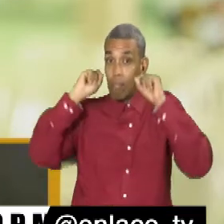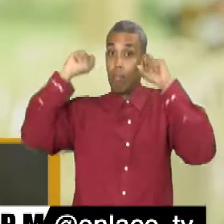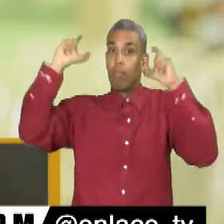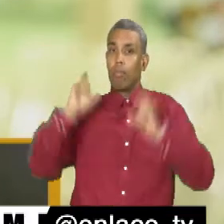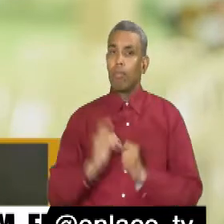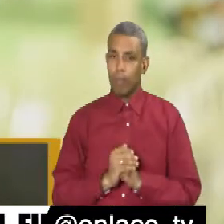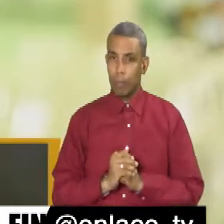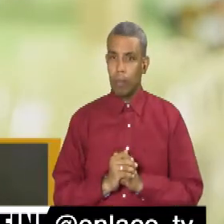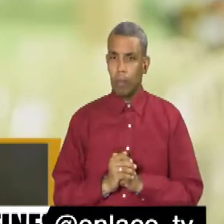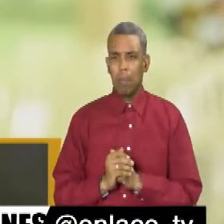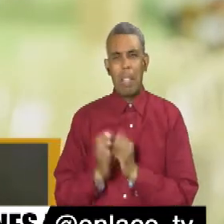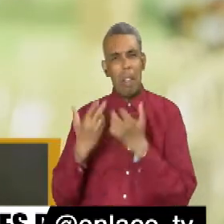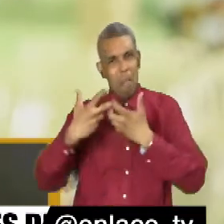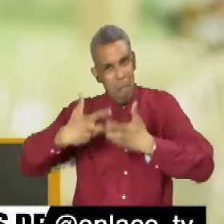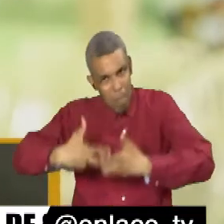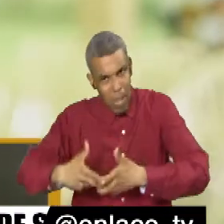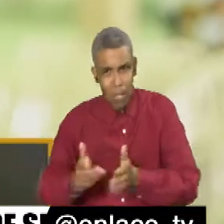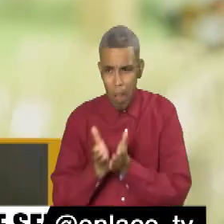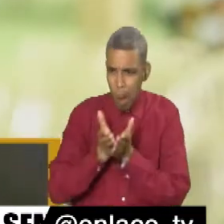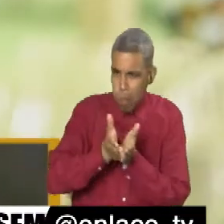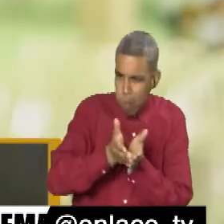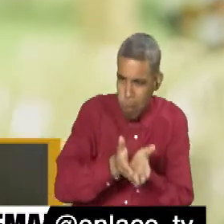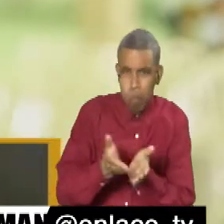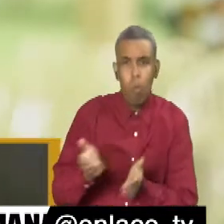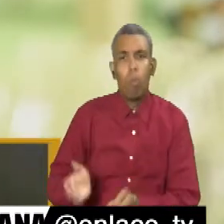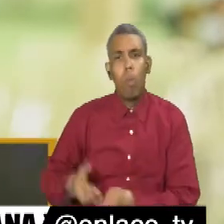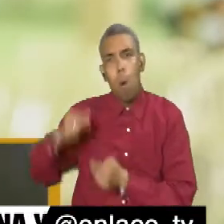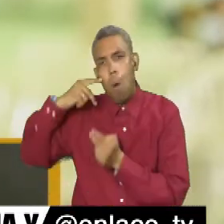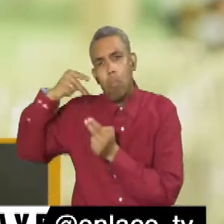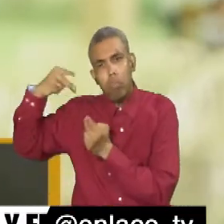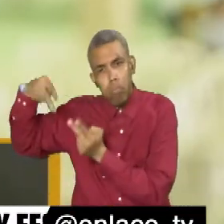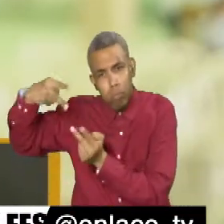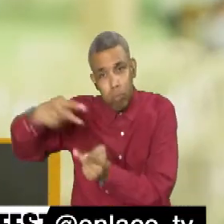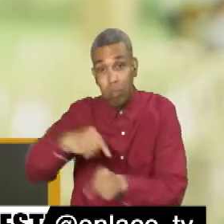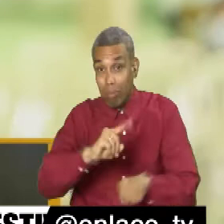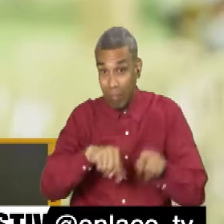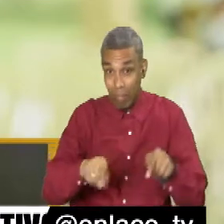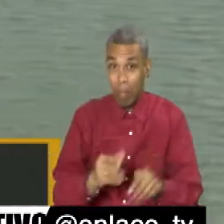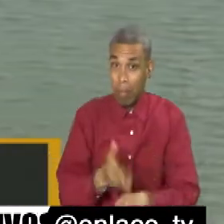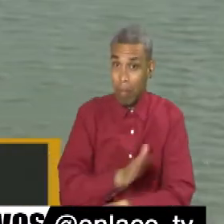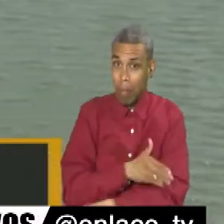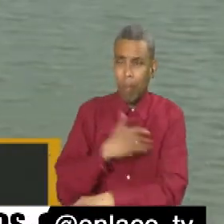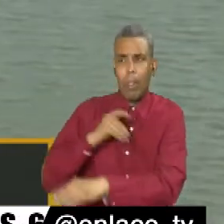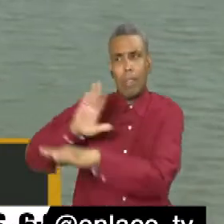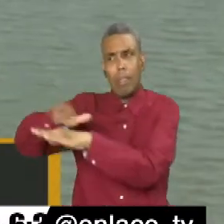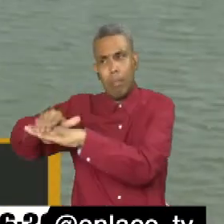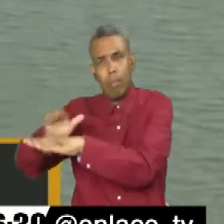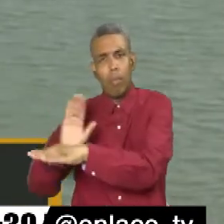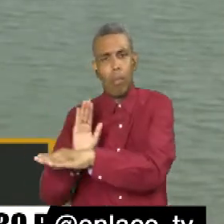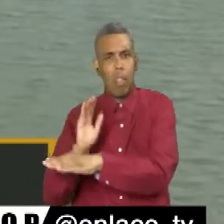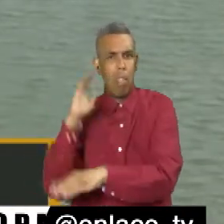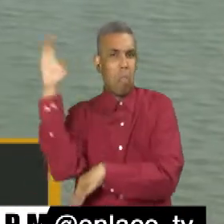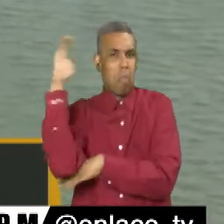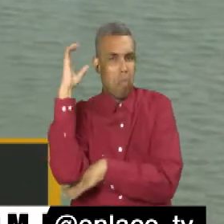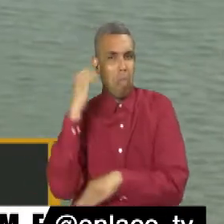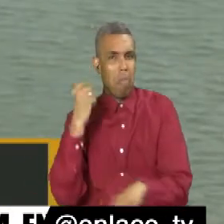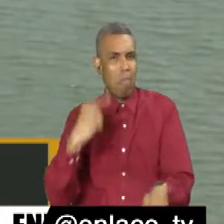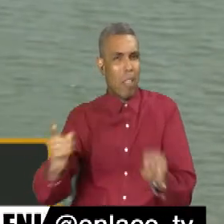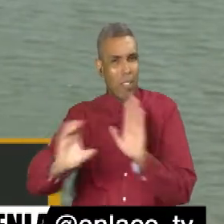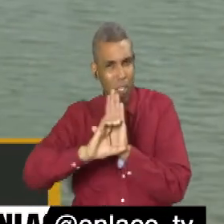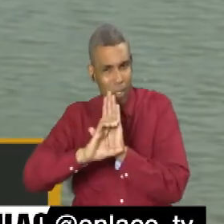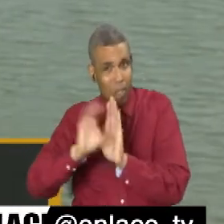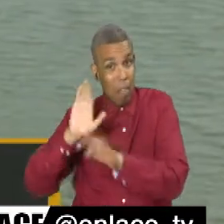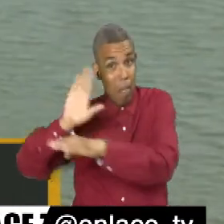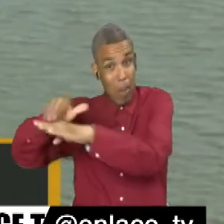país, buscando hacer el transporte de personas. Sin embargo, este transporte de personas, lo que tenemos identificado es que en últimas es